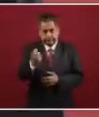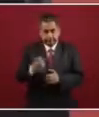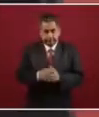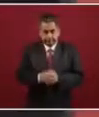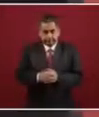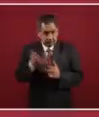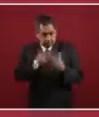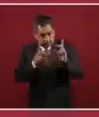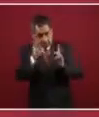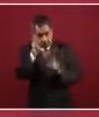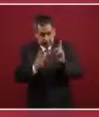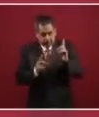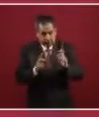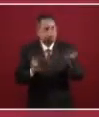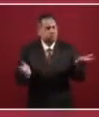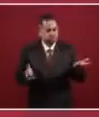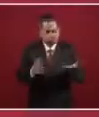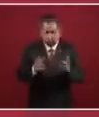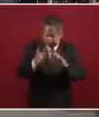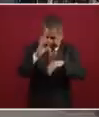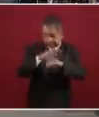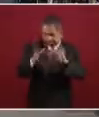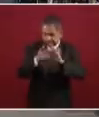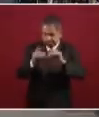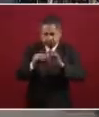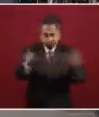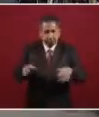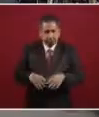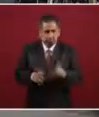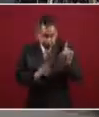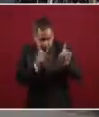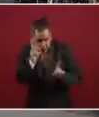¿tienen dudas? Vamos a aclararlas.